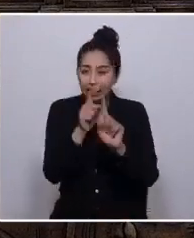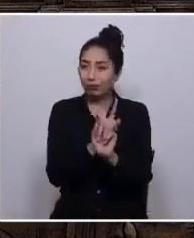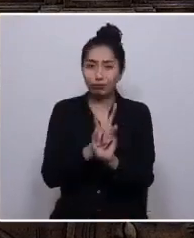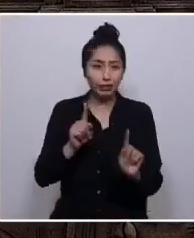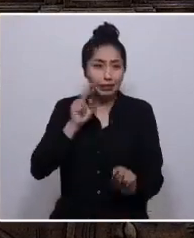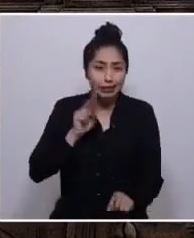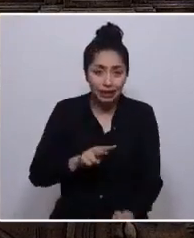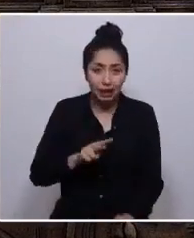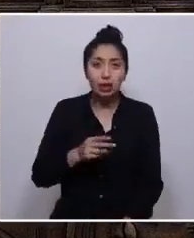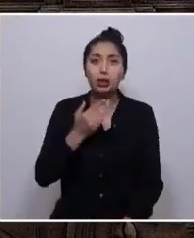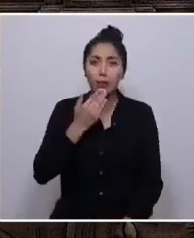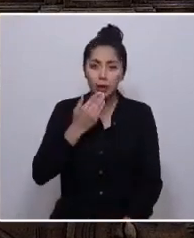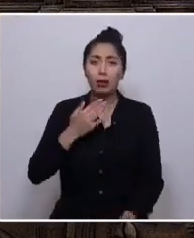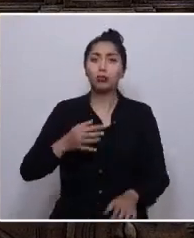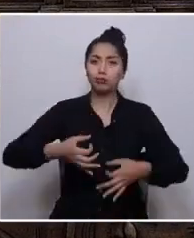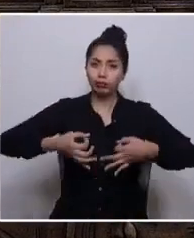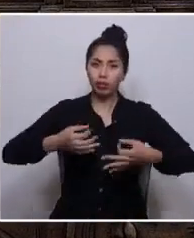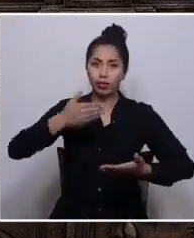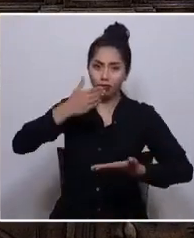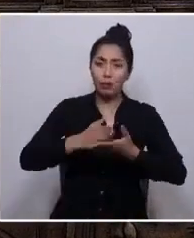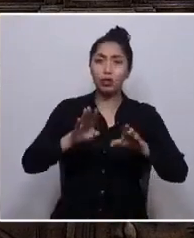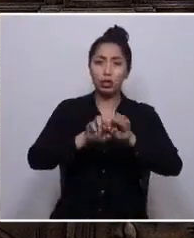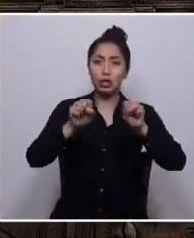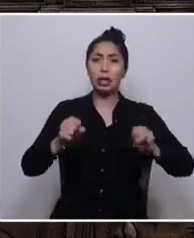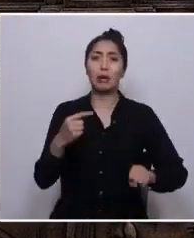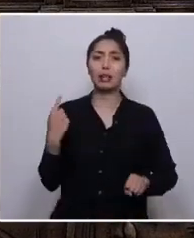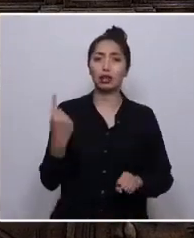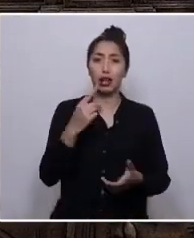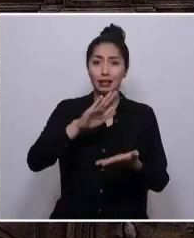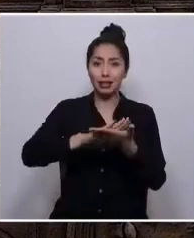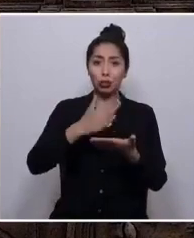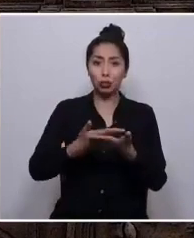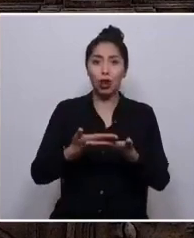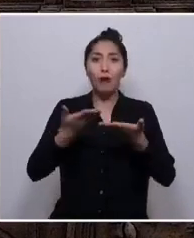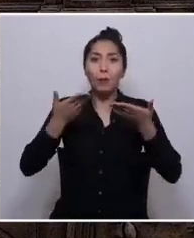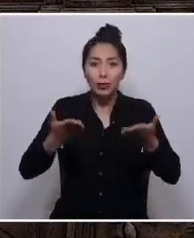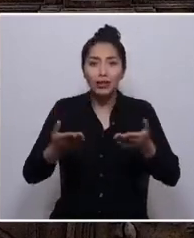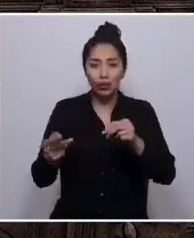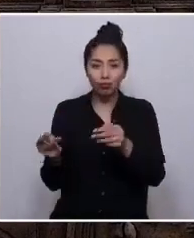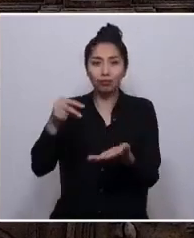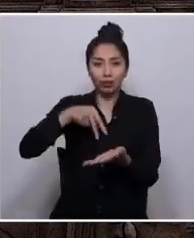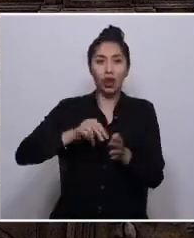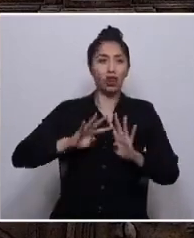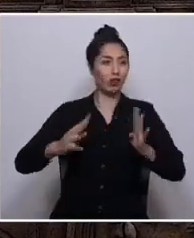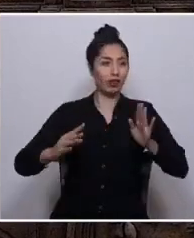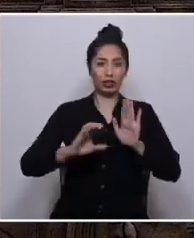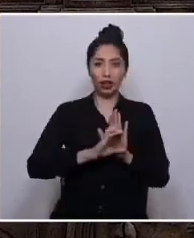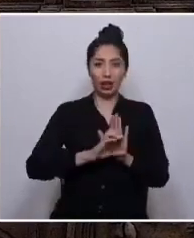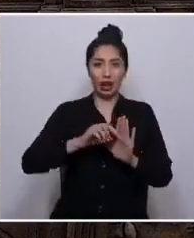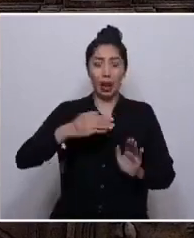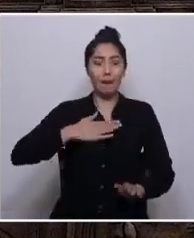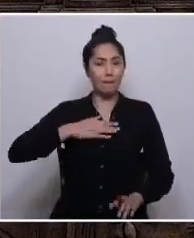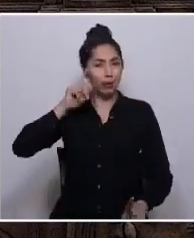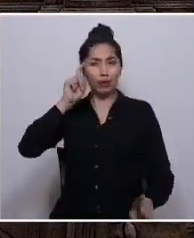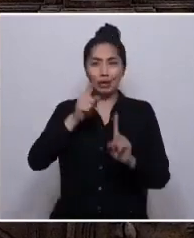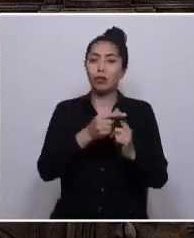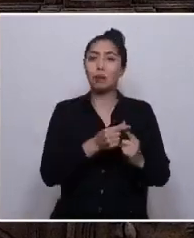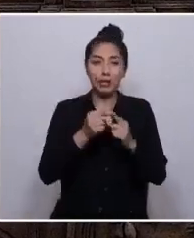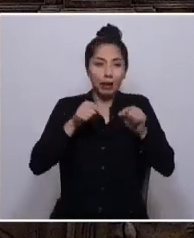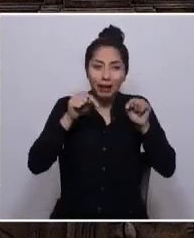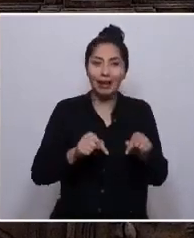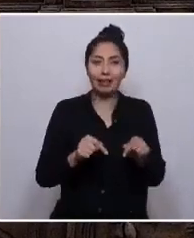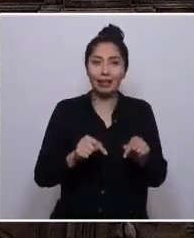sistema nacional de salud a eso vine a la conversión está mi principal misión y espero que muchos de ustedes